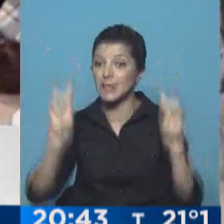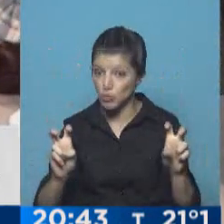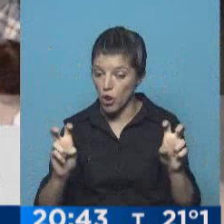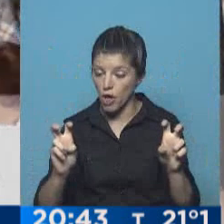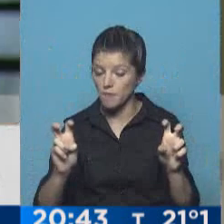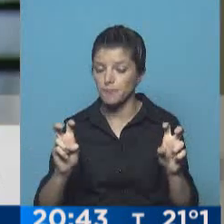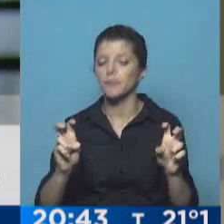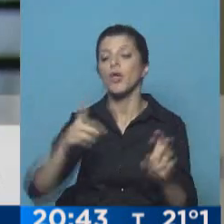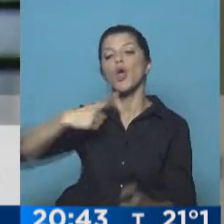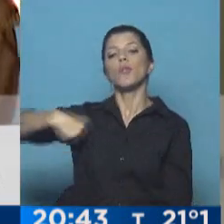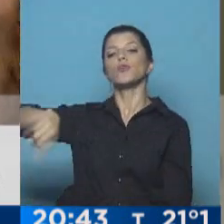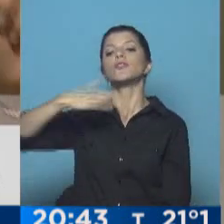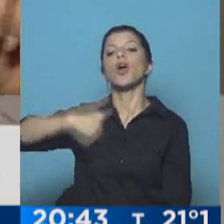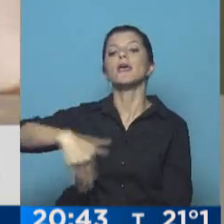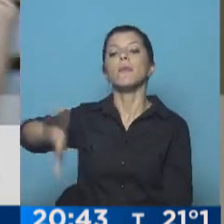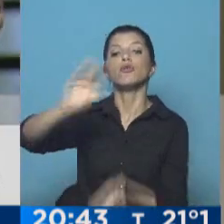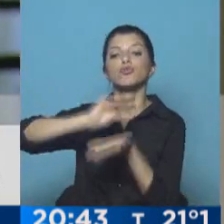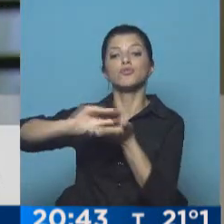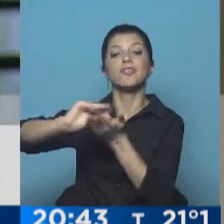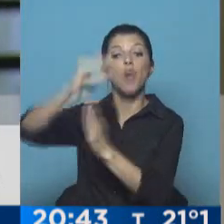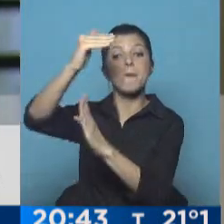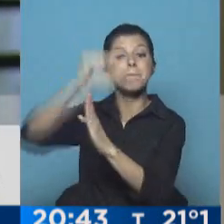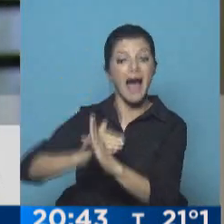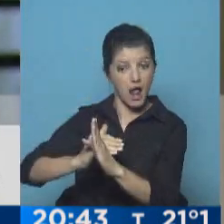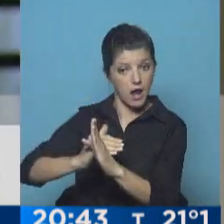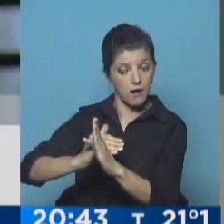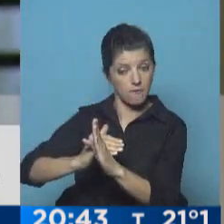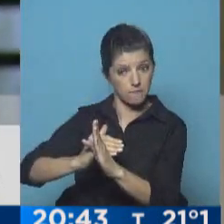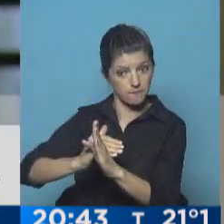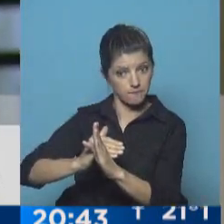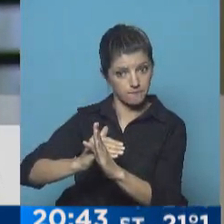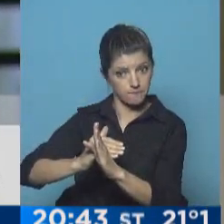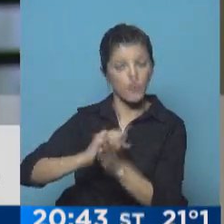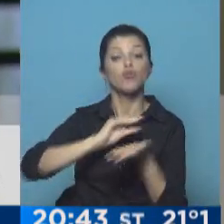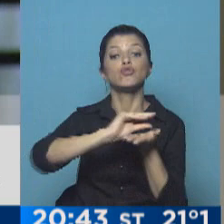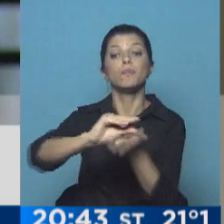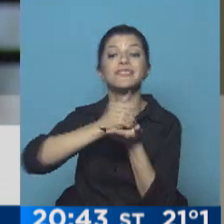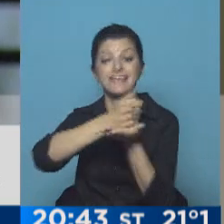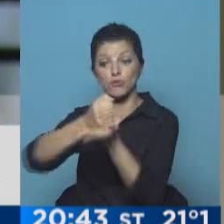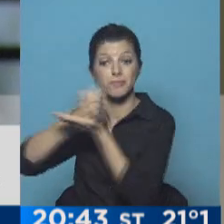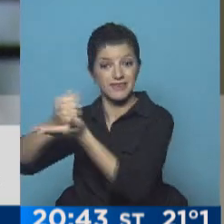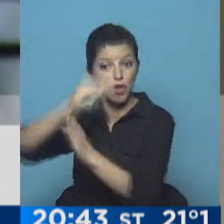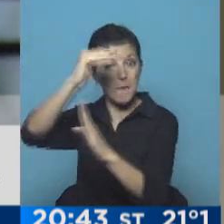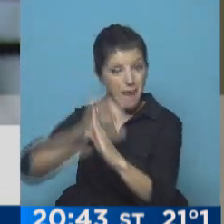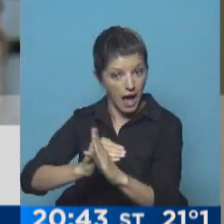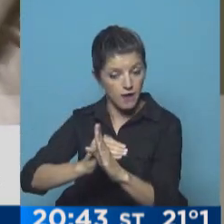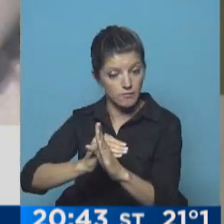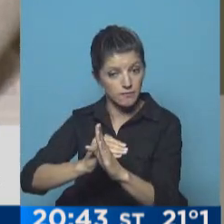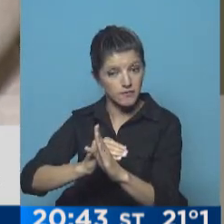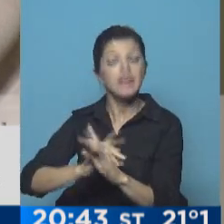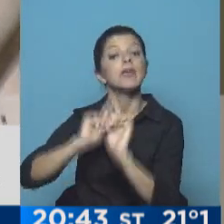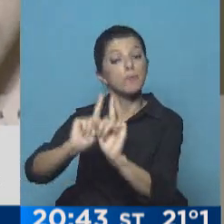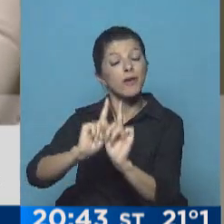a rebajar los subsidios que íbamos a reducir los subsidios y que por esa